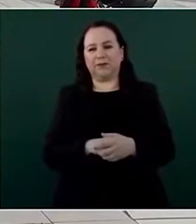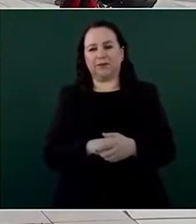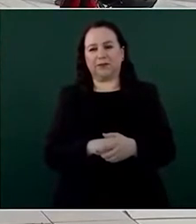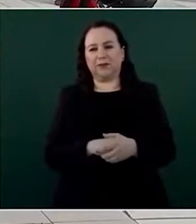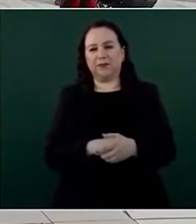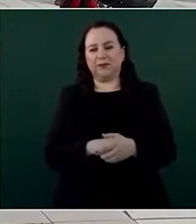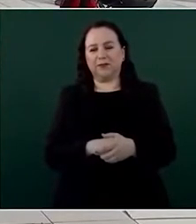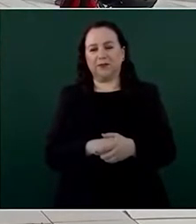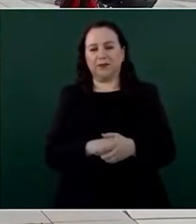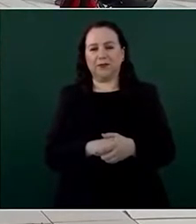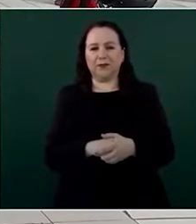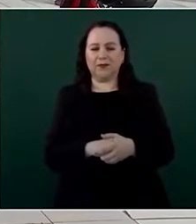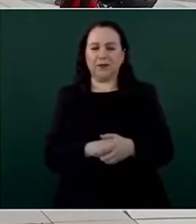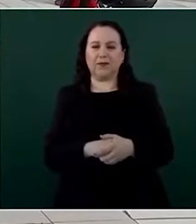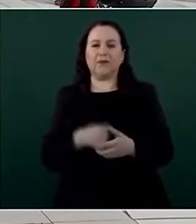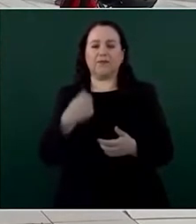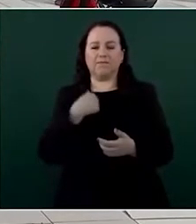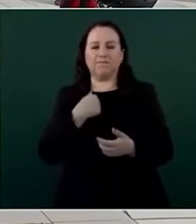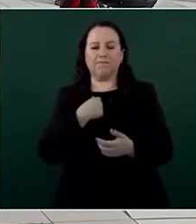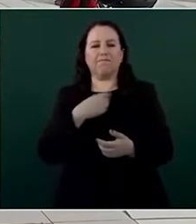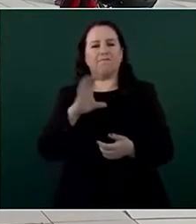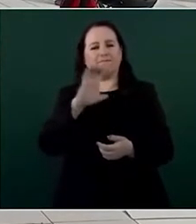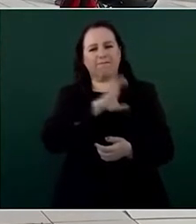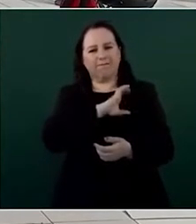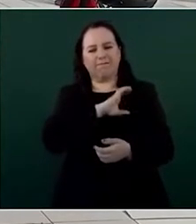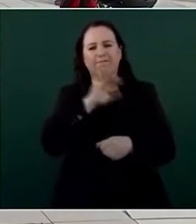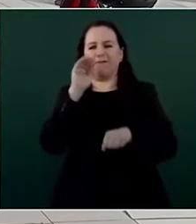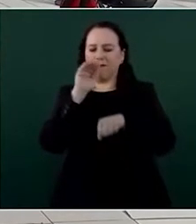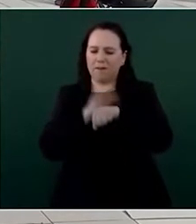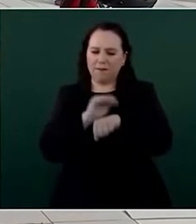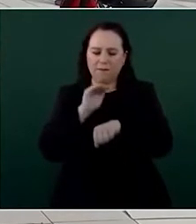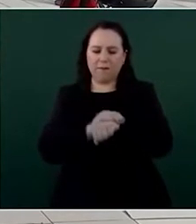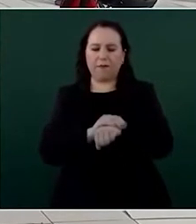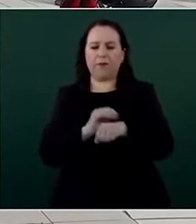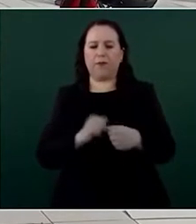mi gran amigo, que lo conocí,